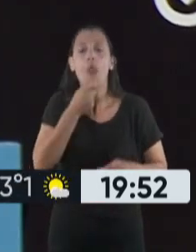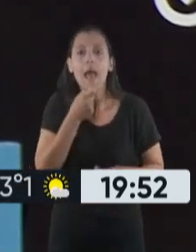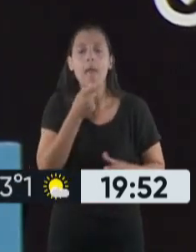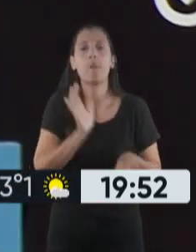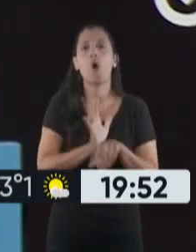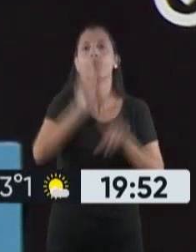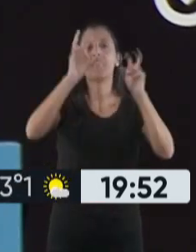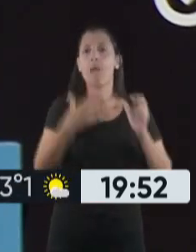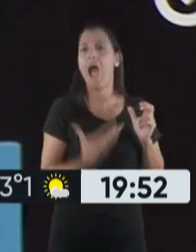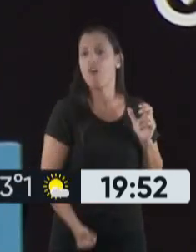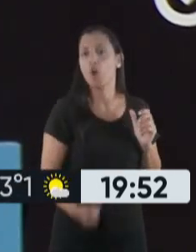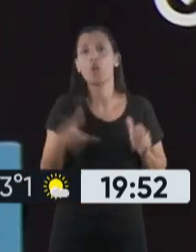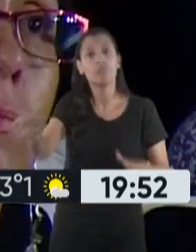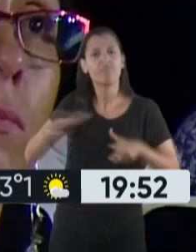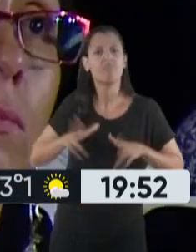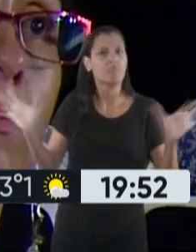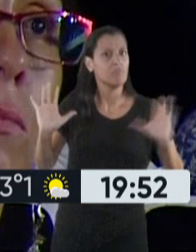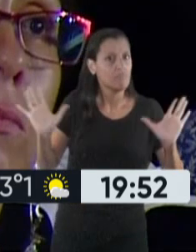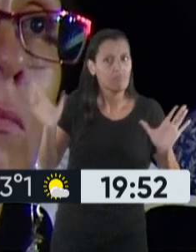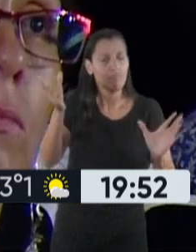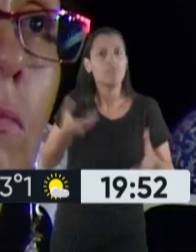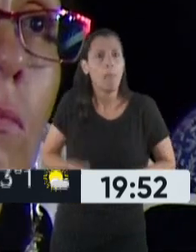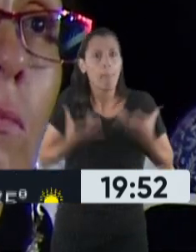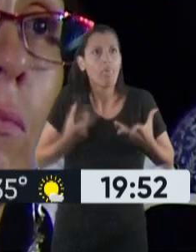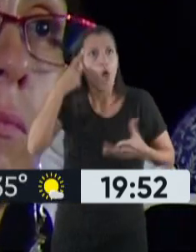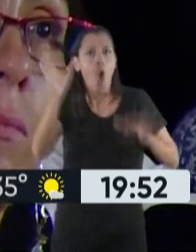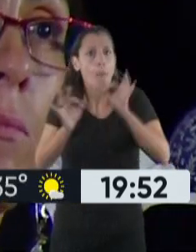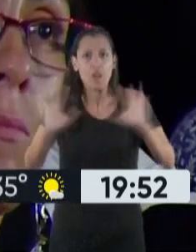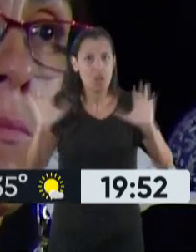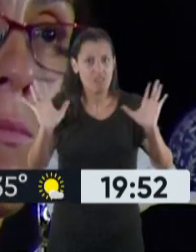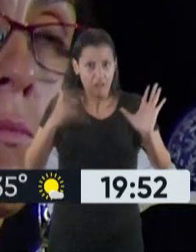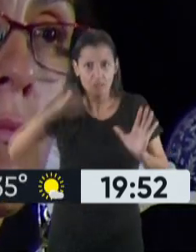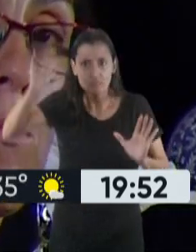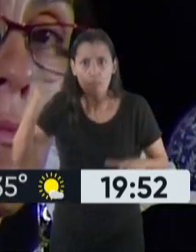por ejemplo, y me decían, ¿pero tiene sentido que digas lo que pensás? Sí.